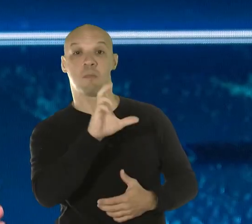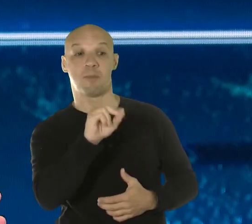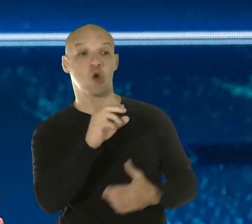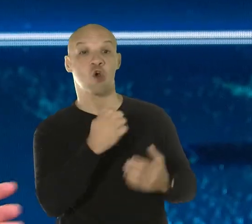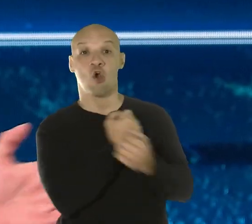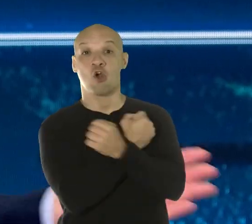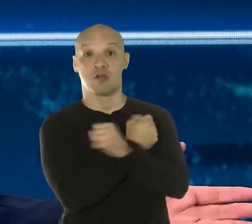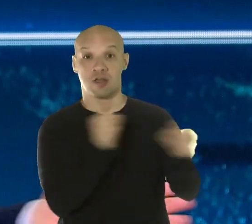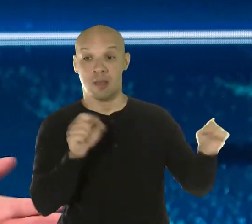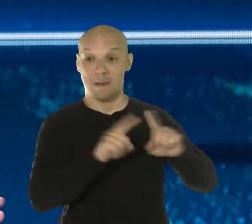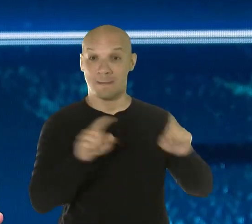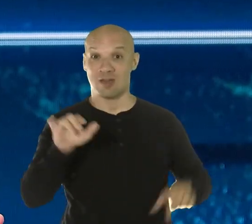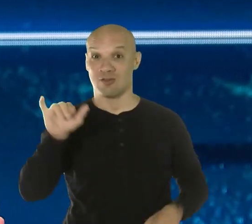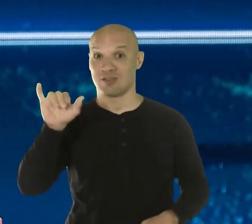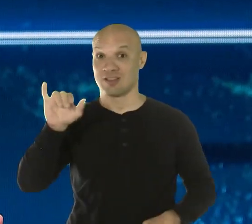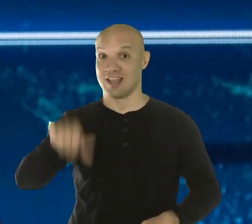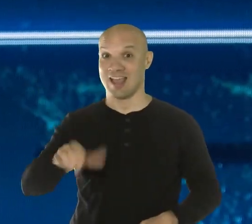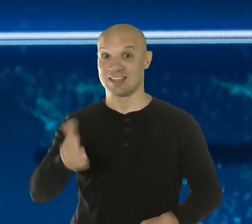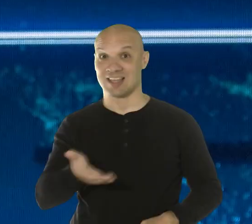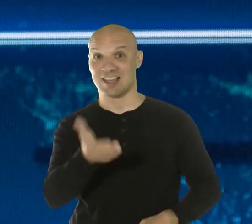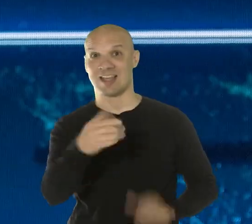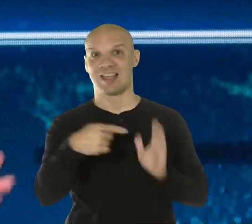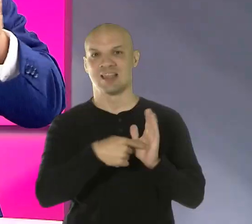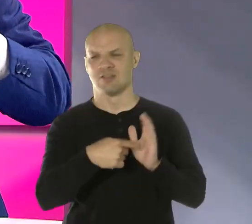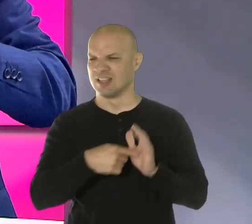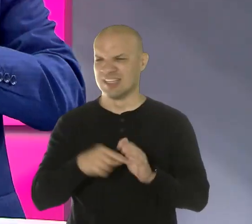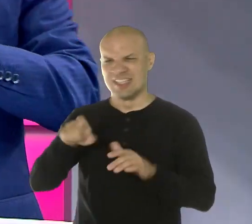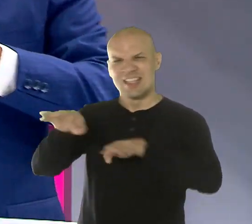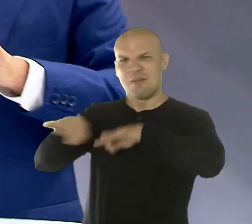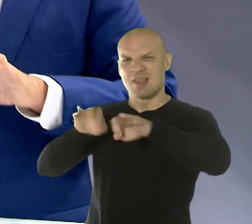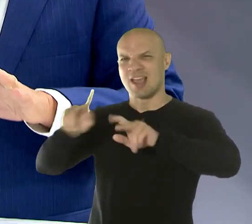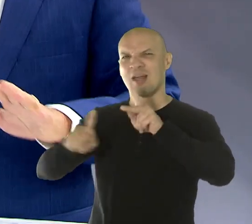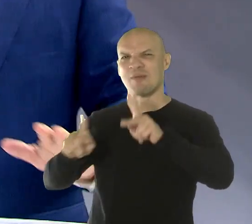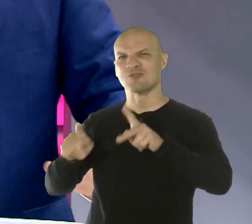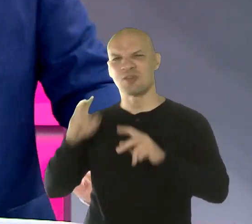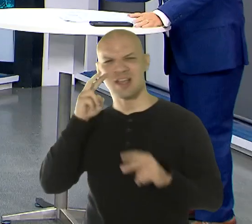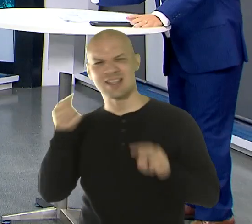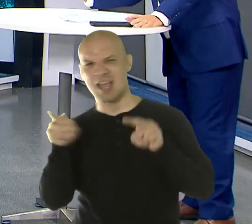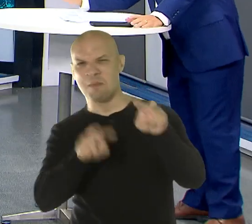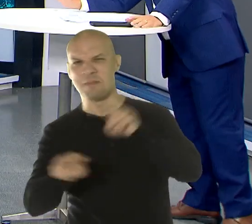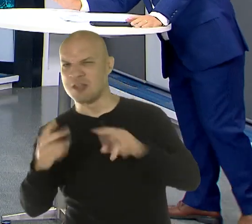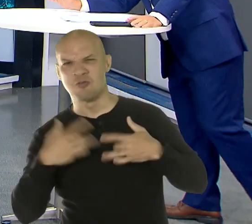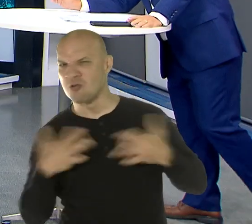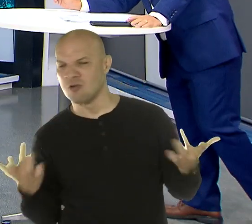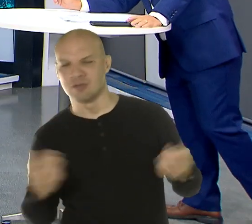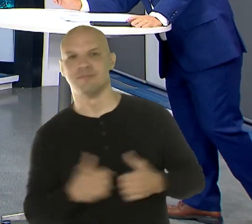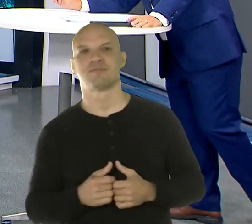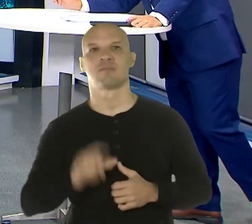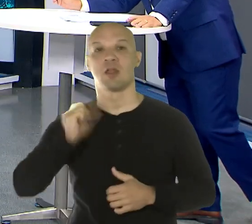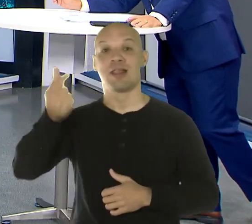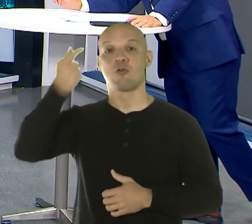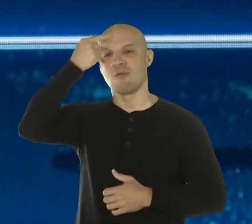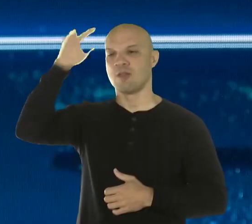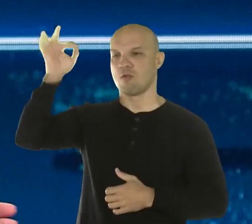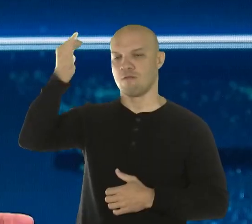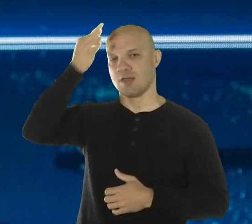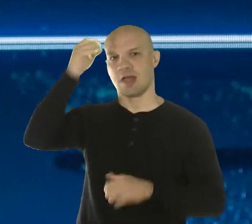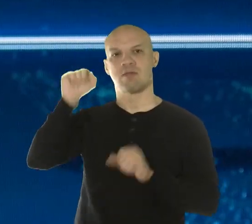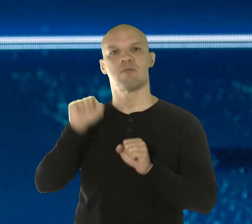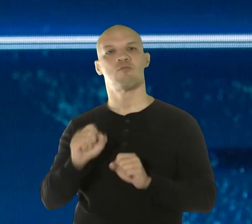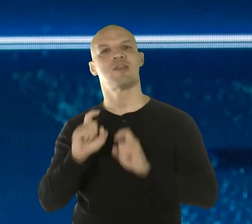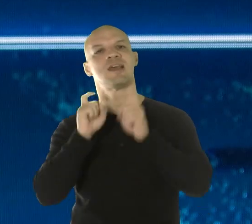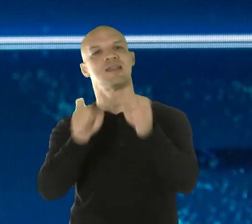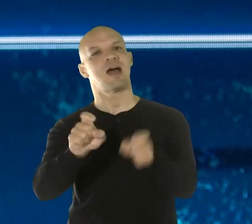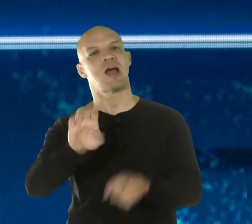que esas emisiones de deuda... Vamos a explicar esto a las personas que están viendo. El gobierno federal puede emitir bonos a través también